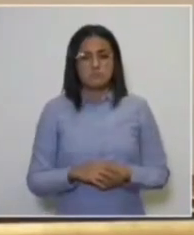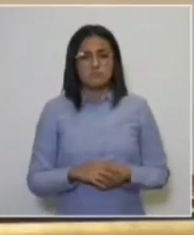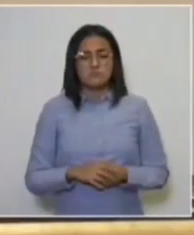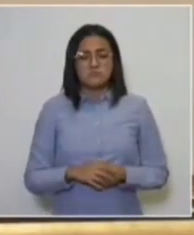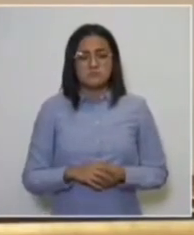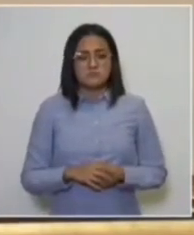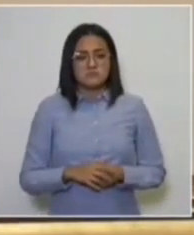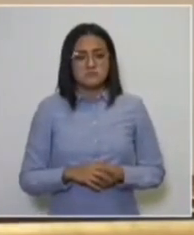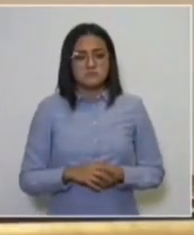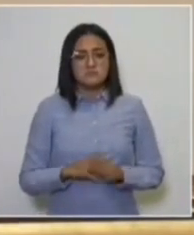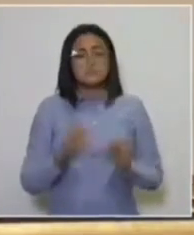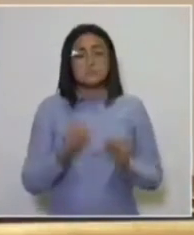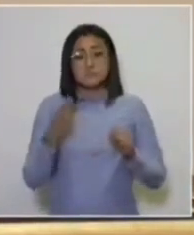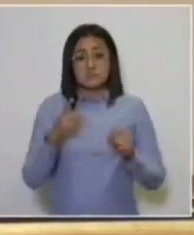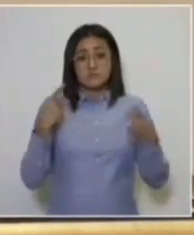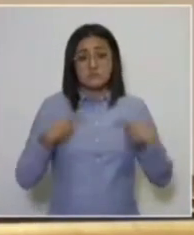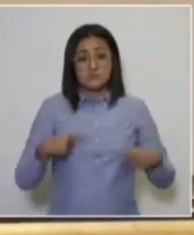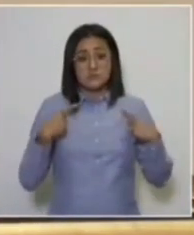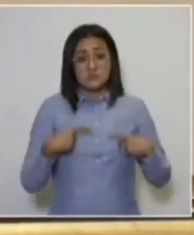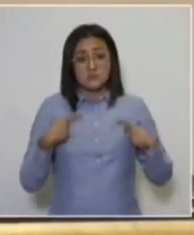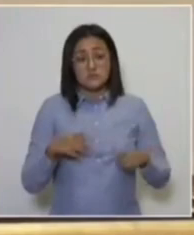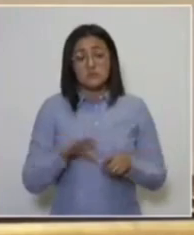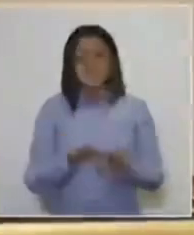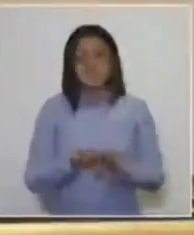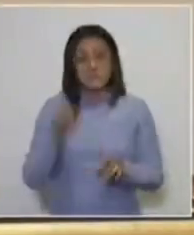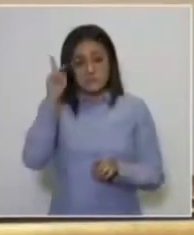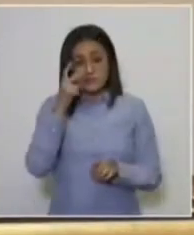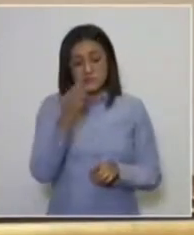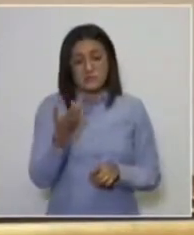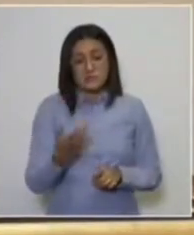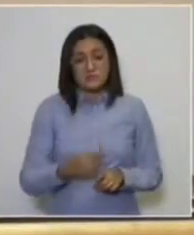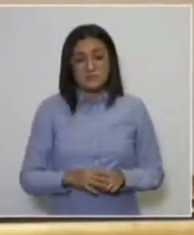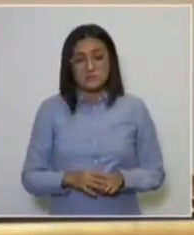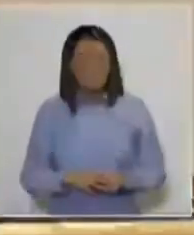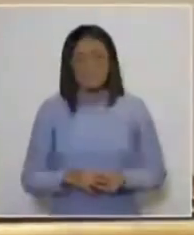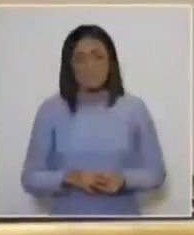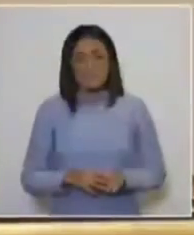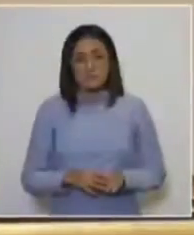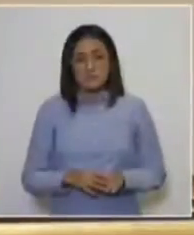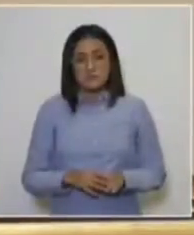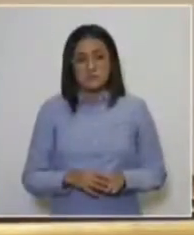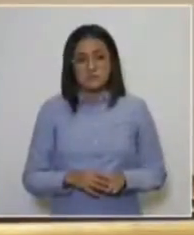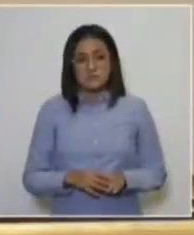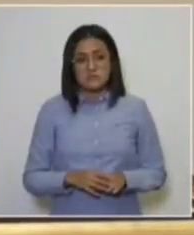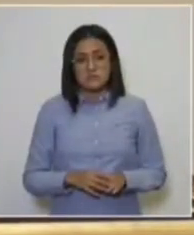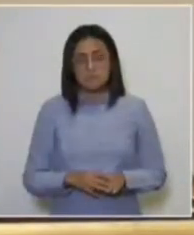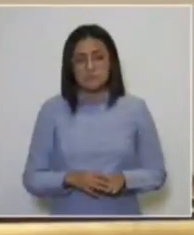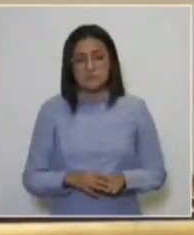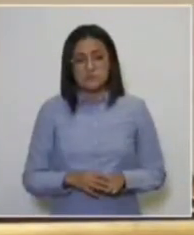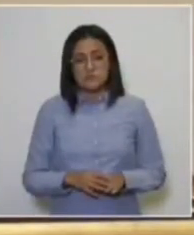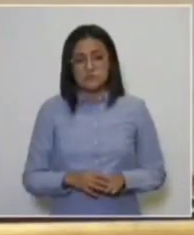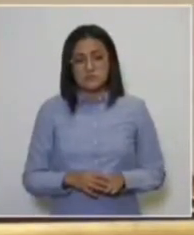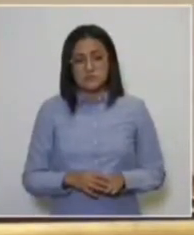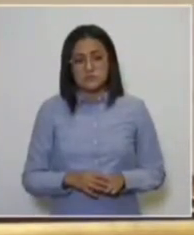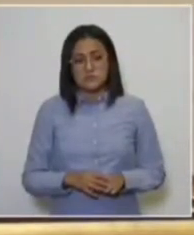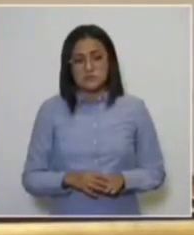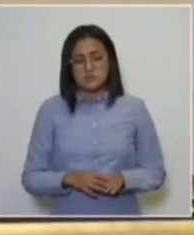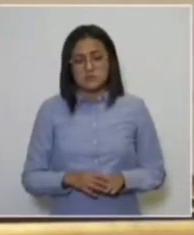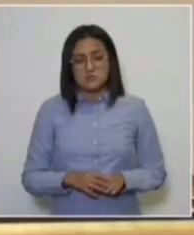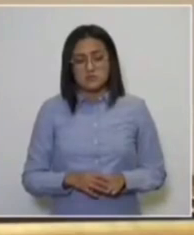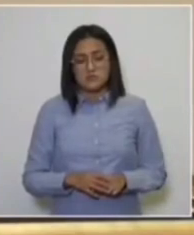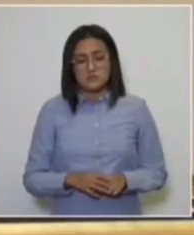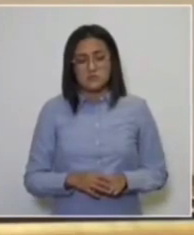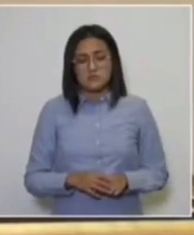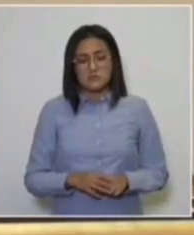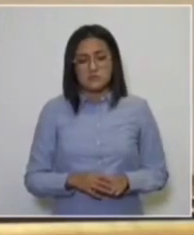moral o físico, psicológico. Ese es el moral, ¿sí? Moral, psicológico o